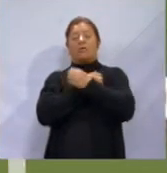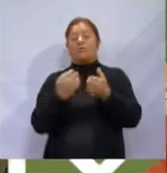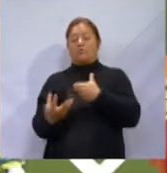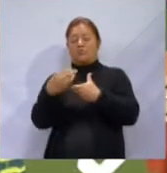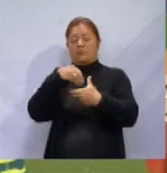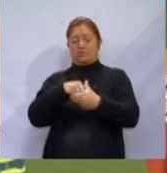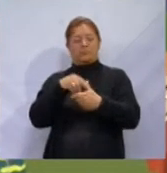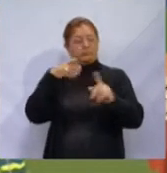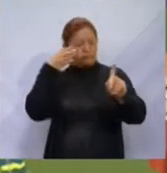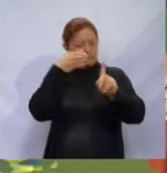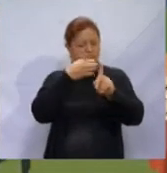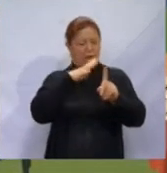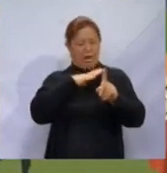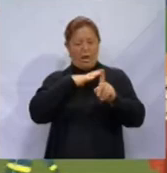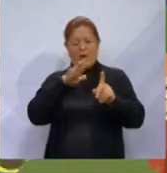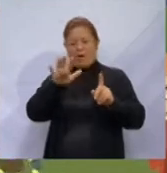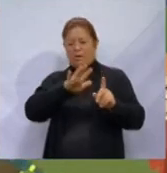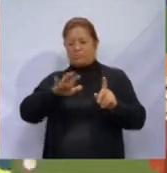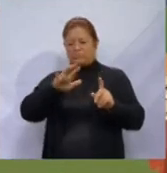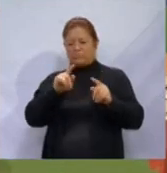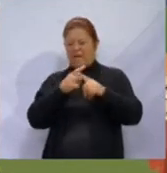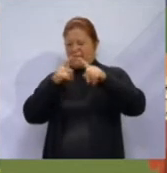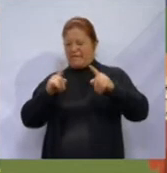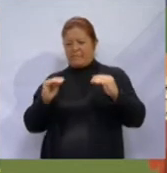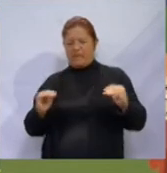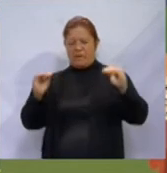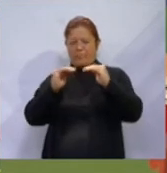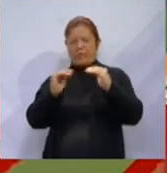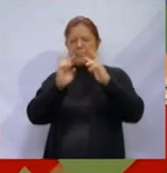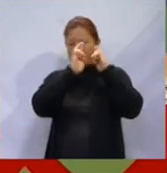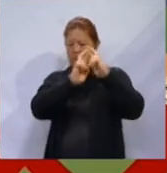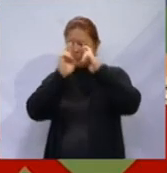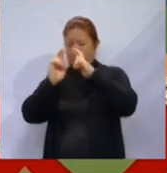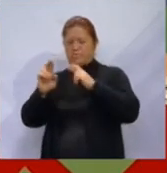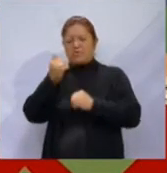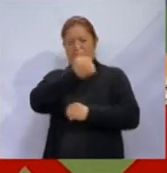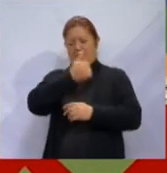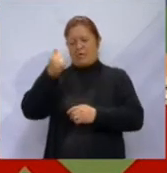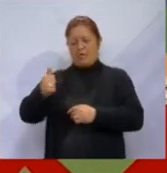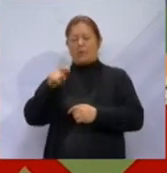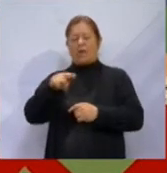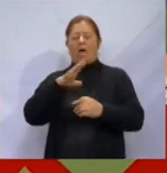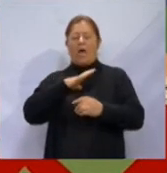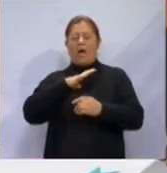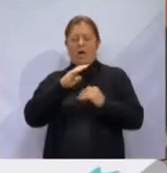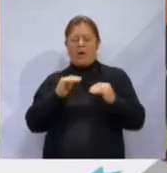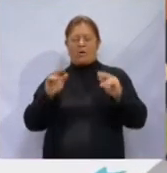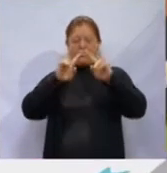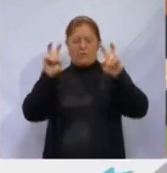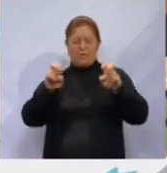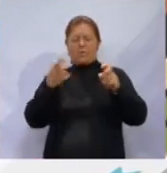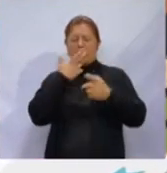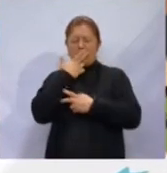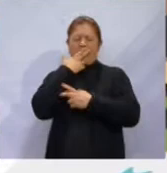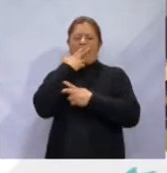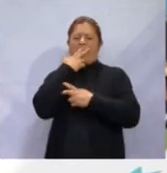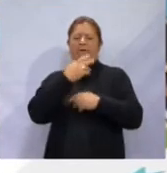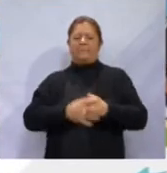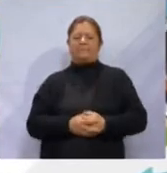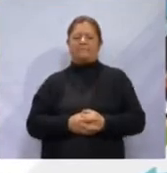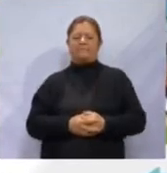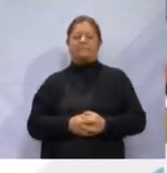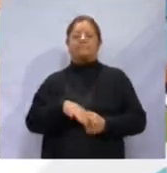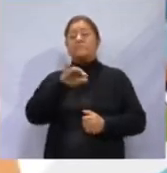que plantea el reconocimiento de las diferencias y el respeto de la diversidad como un aspecto de enriquecimiento. Así